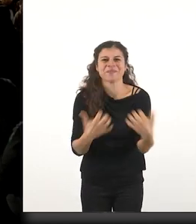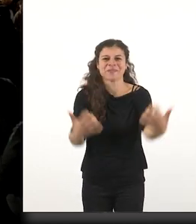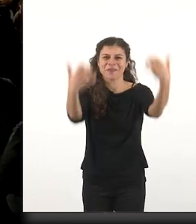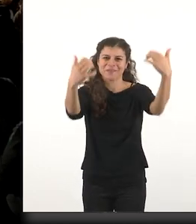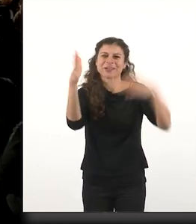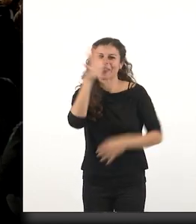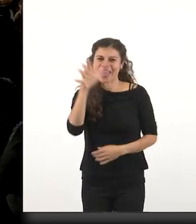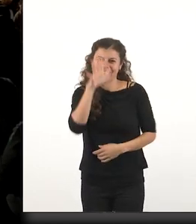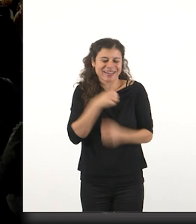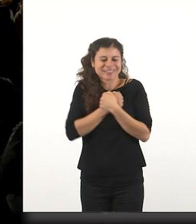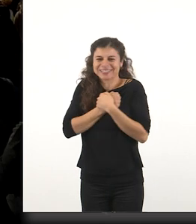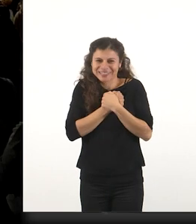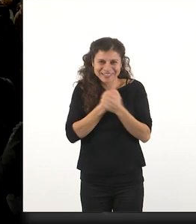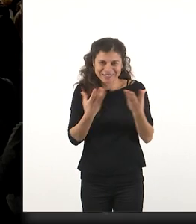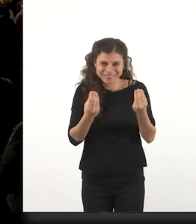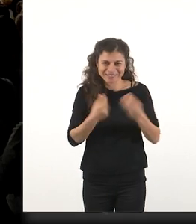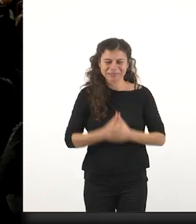Cádiz? ¿Qué sugiero?